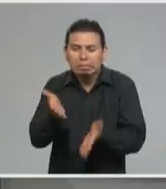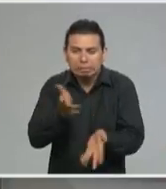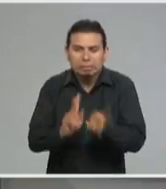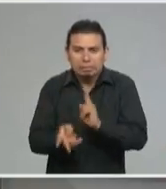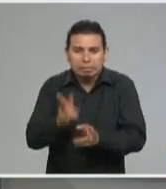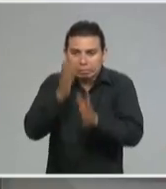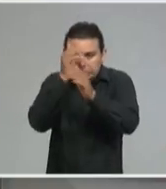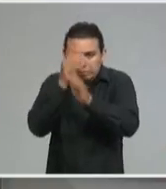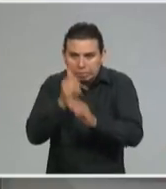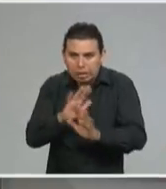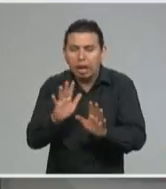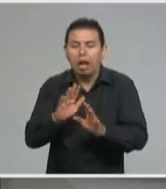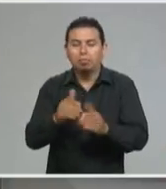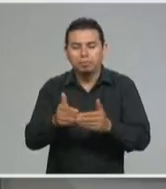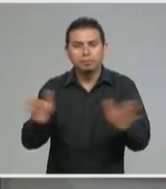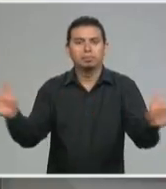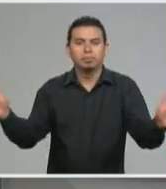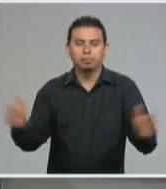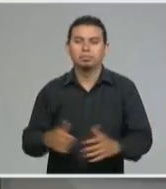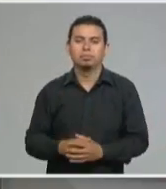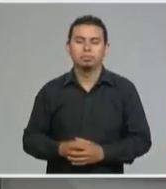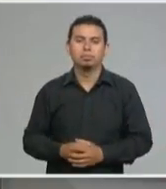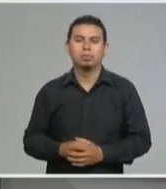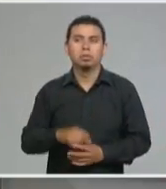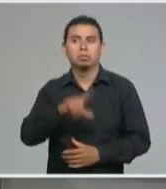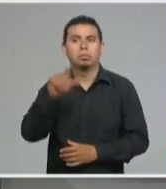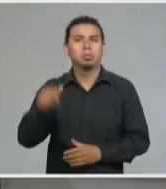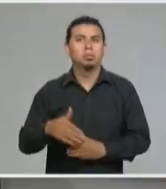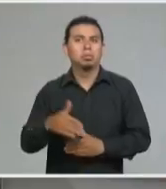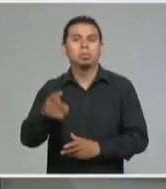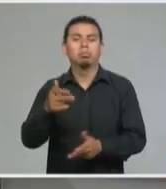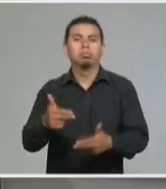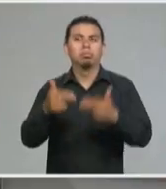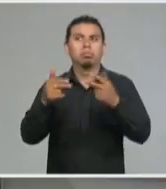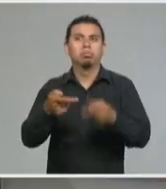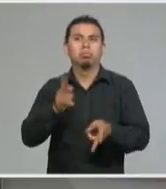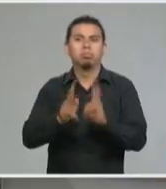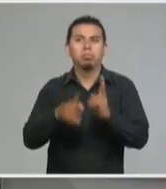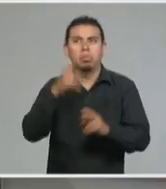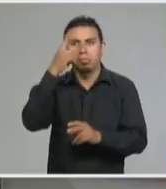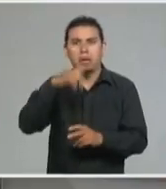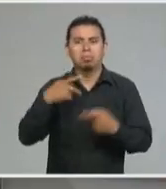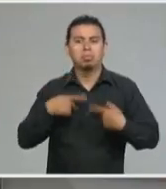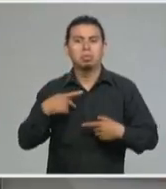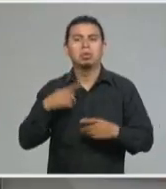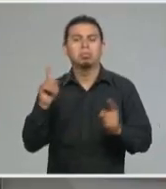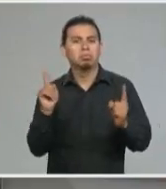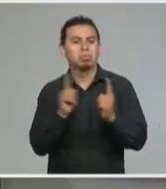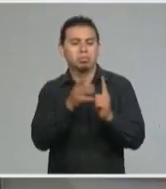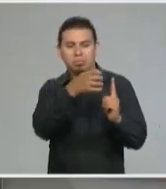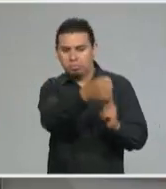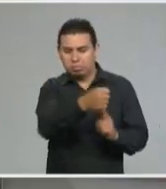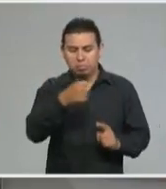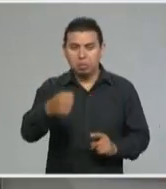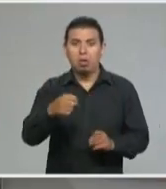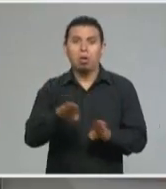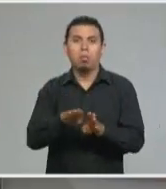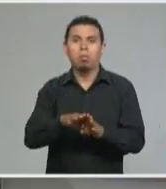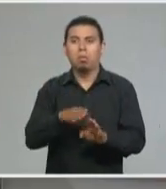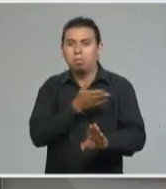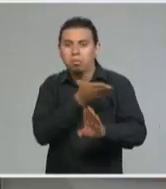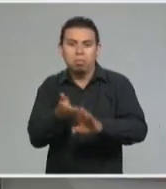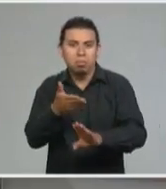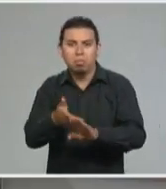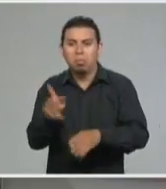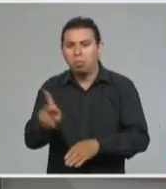fue retenido. Ya enviarán a algunos otros negociadores para lograr la libertad de esta persona y evitar el uso de la fuerza pública en contra de habitantes